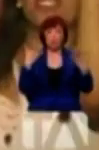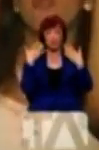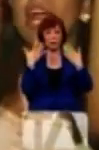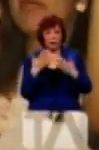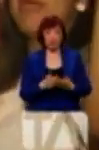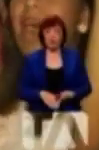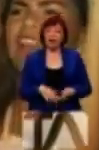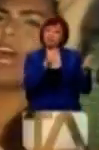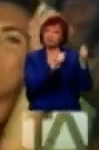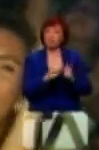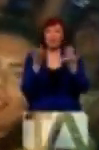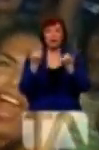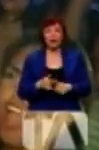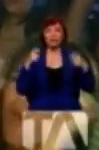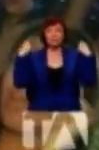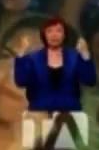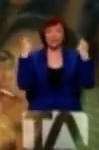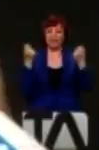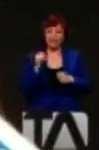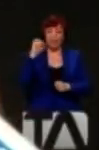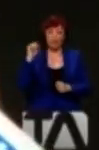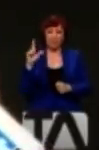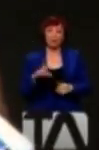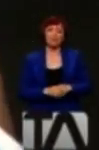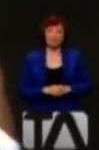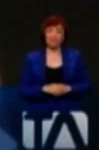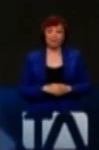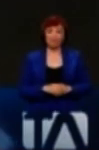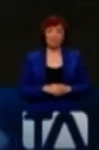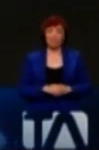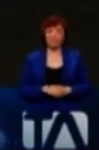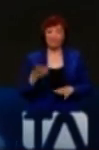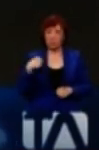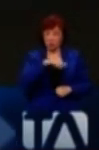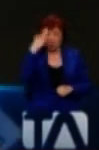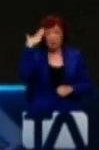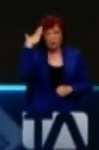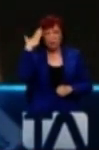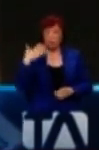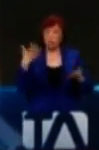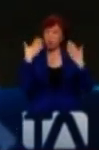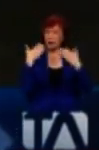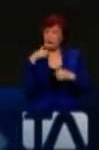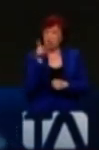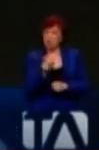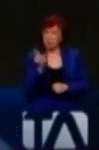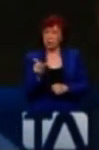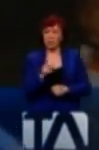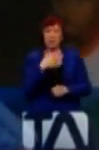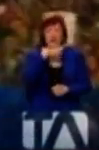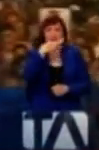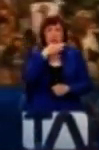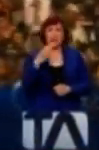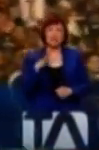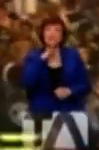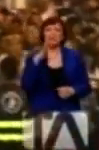para disfrutar a lo grande las fiestas julianas. Porque el guayaco que se respeta es solidario, es feliz y no se amarga por